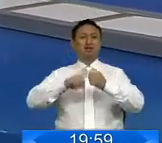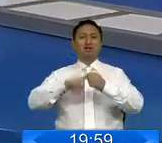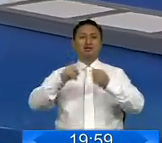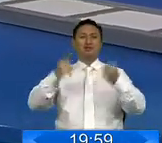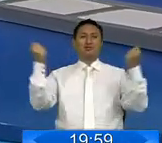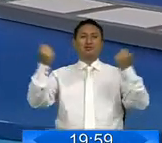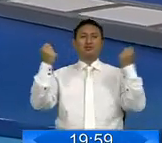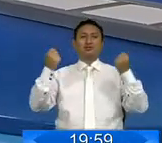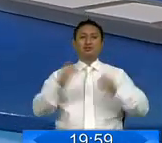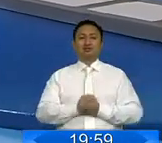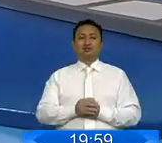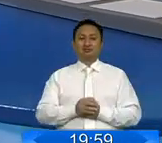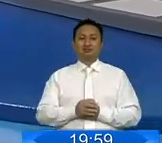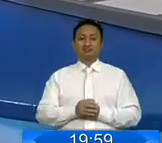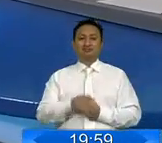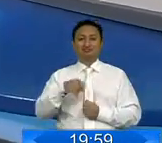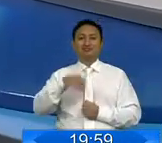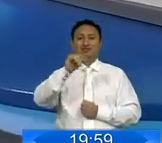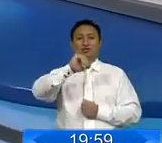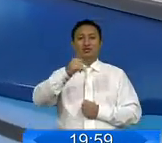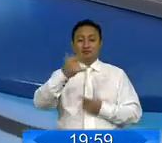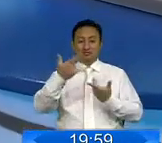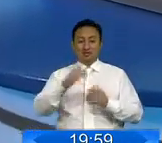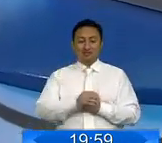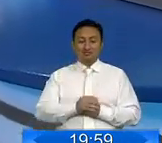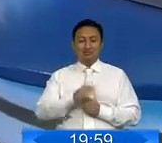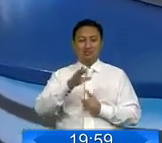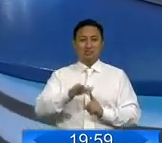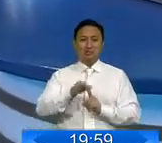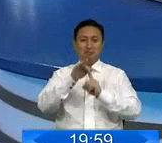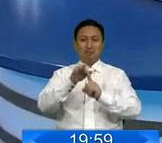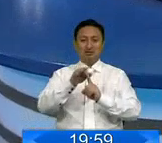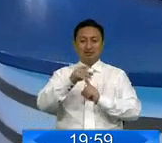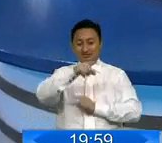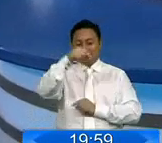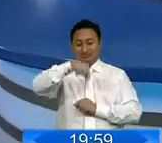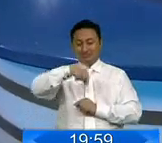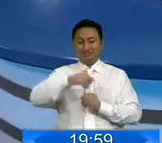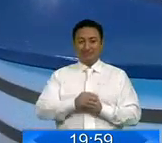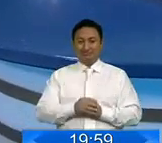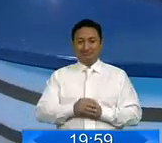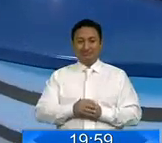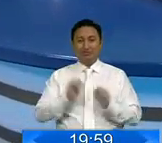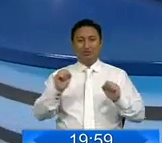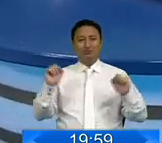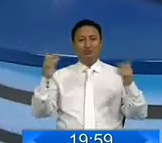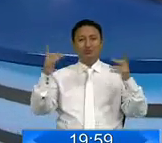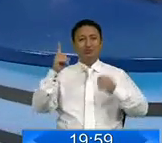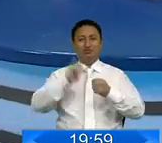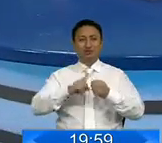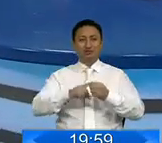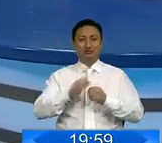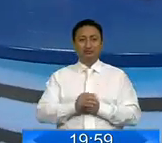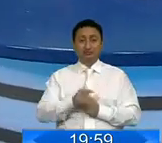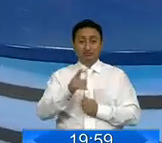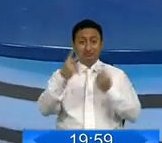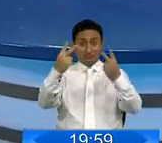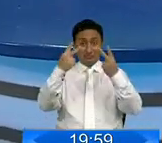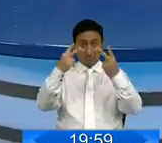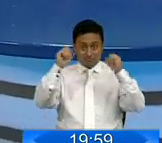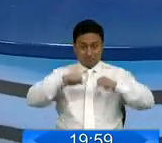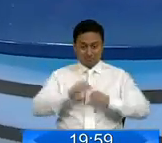sus fiestas! Este jueves tendremos transmisiones especiales para festejar a la Carita de Dios, así que no se lo